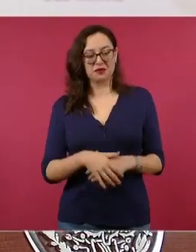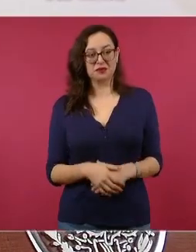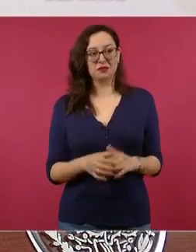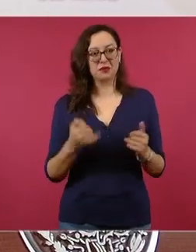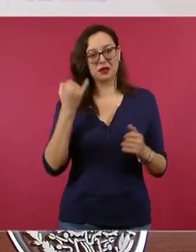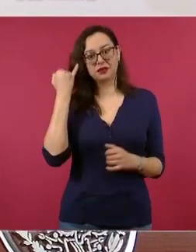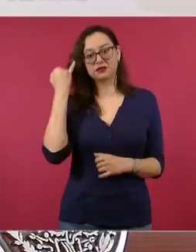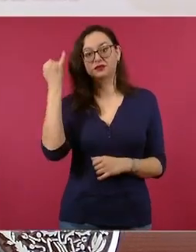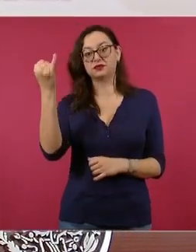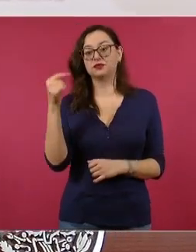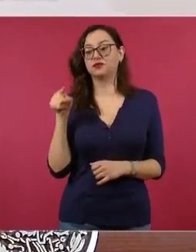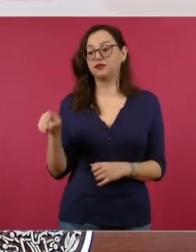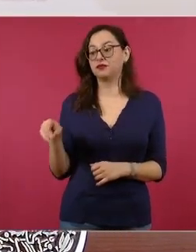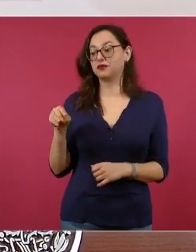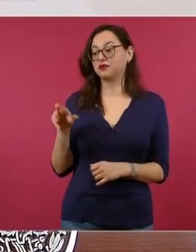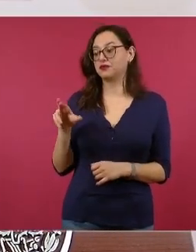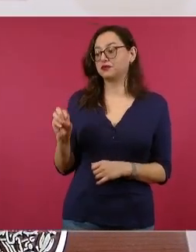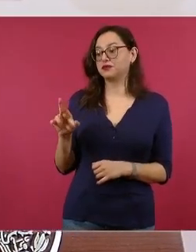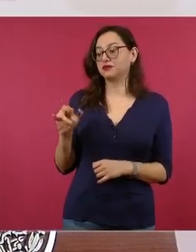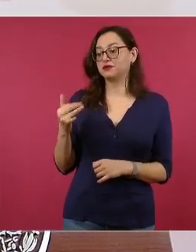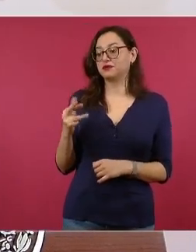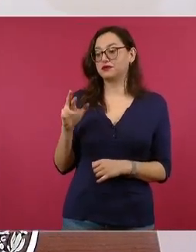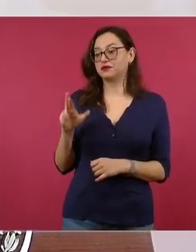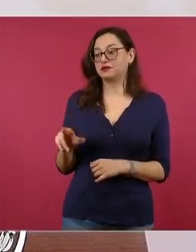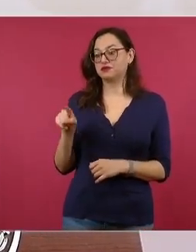bateándole una recta cortada.